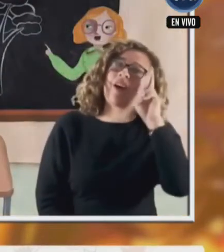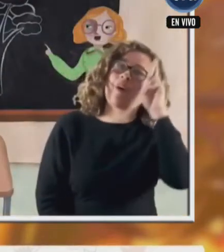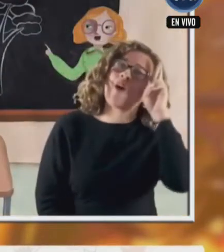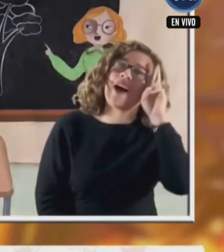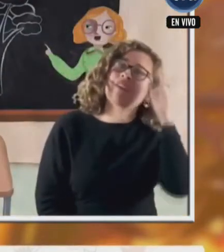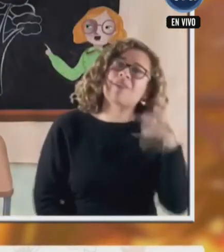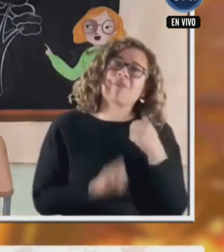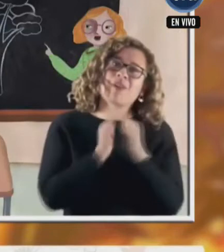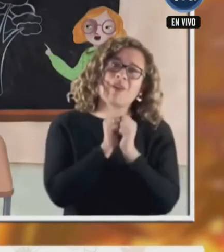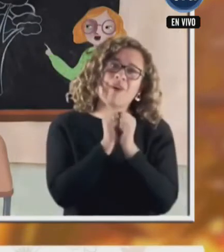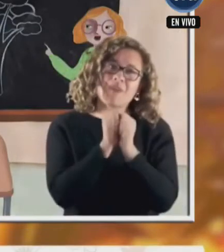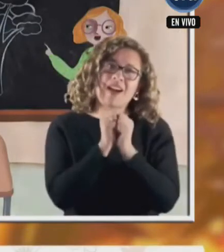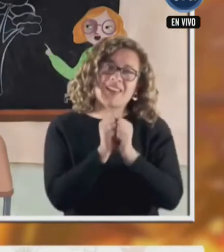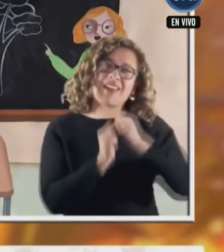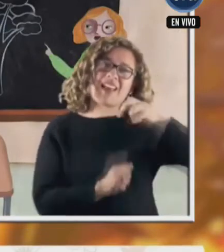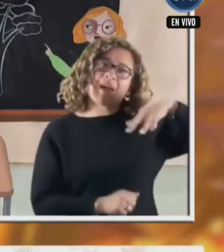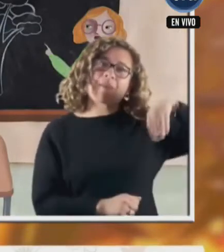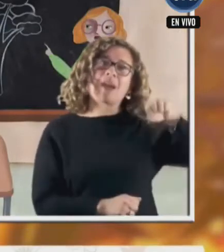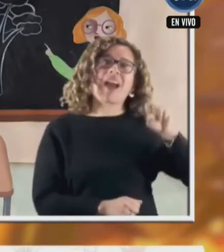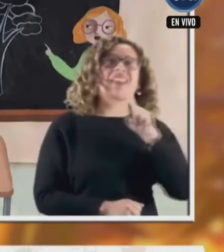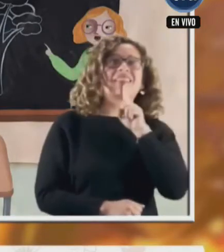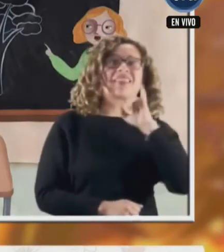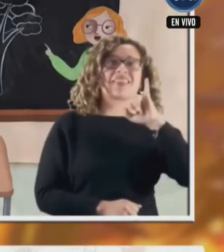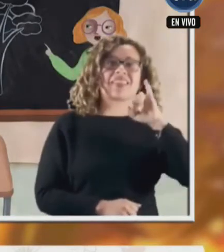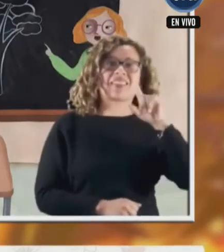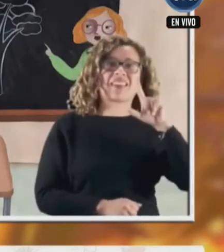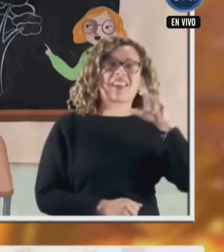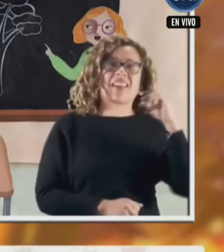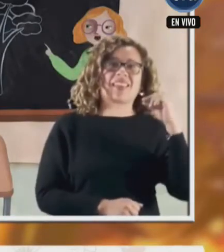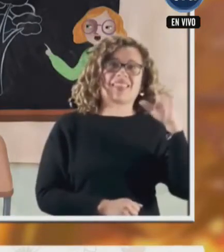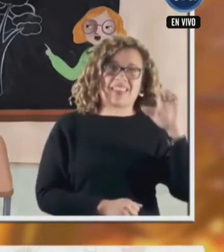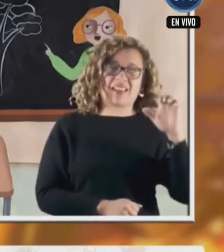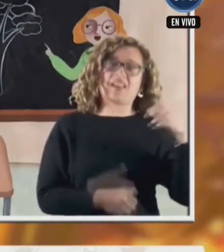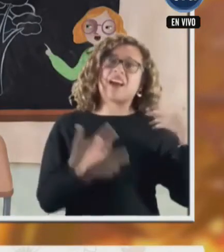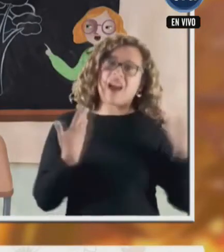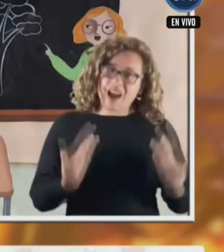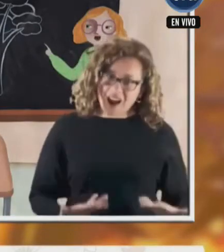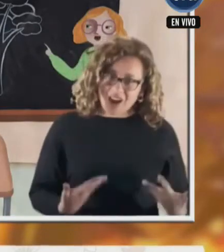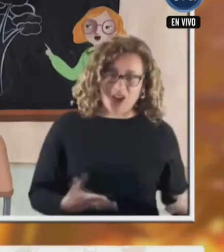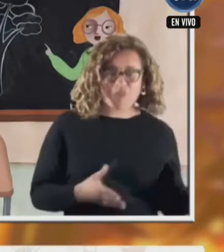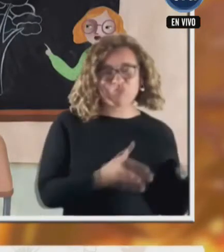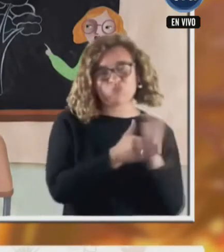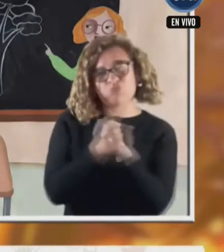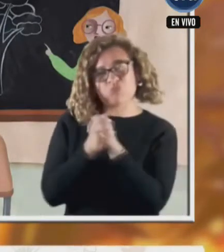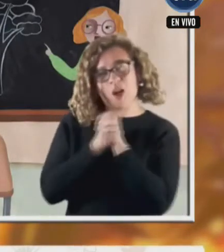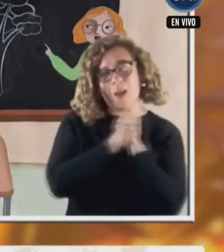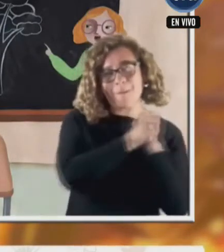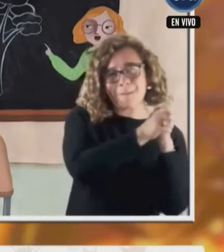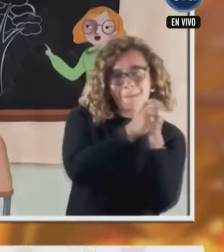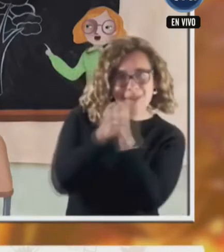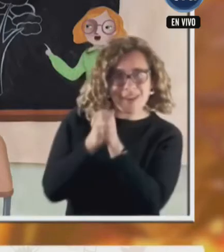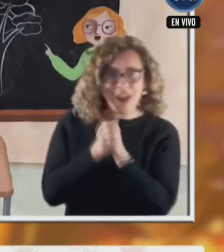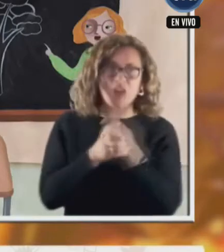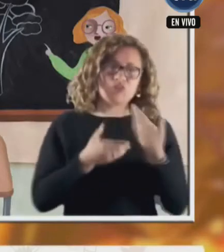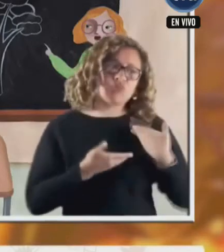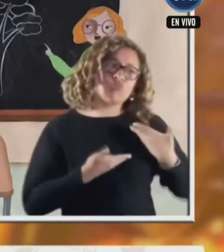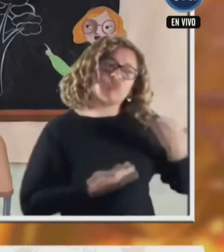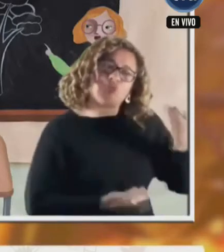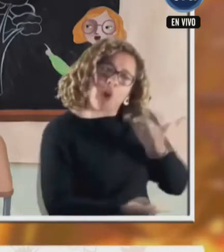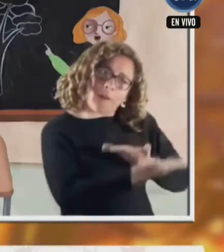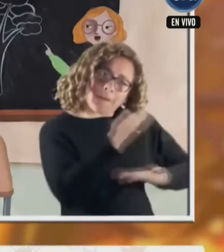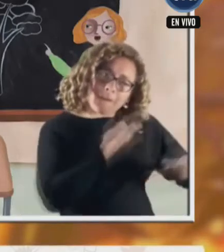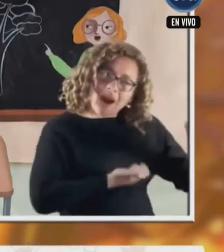van a poder ver que está la recomendación de edades, ¿sí? Está también un libro sobre Rapa